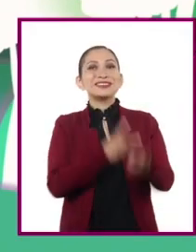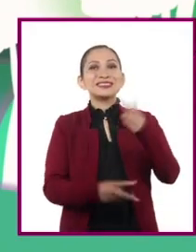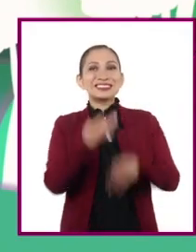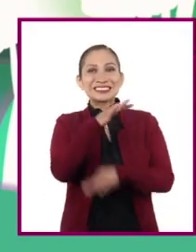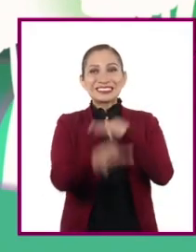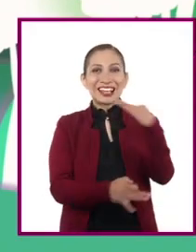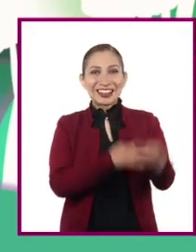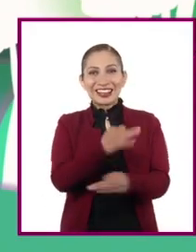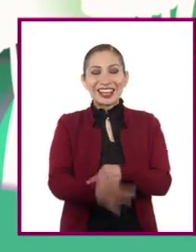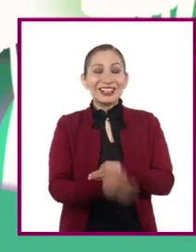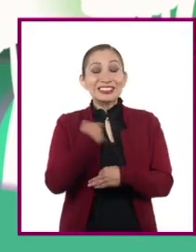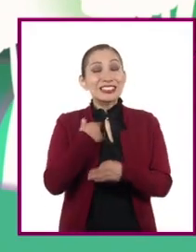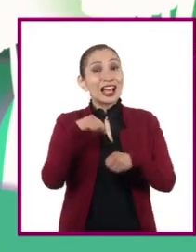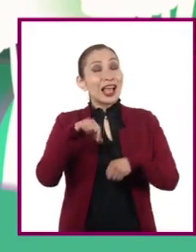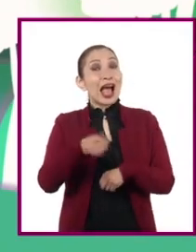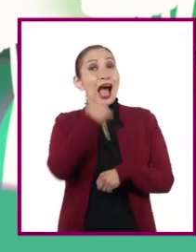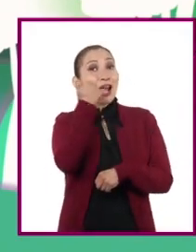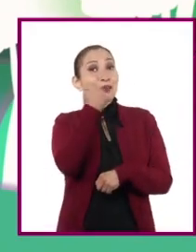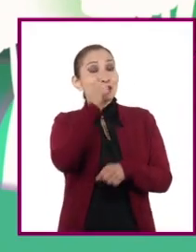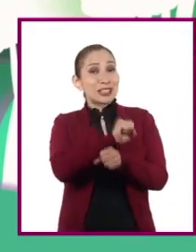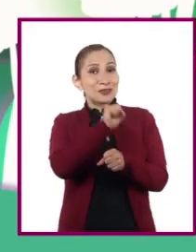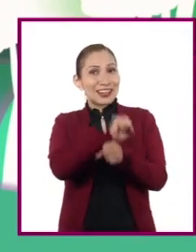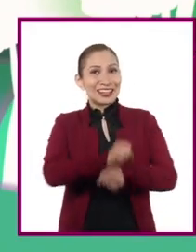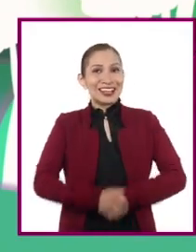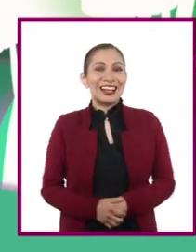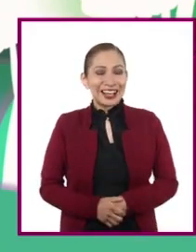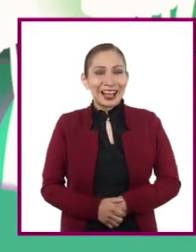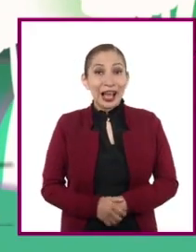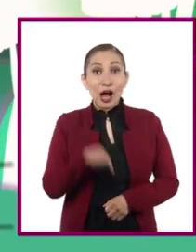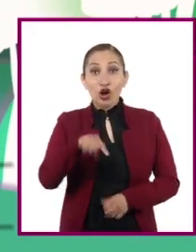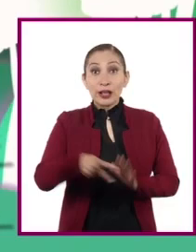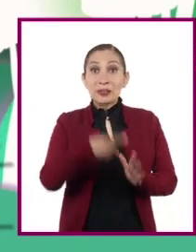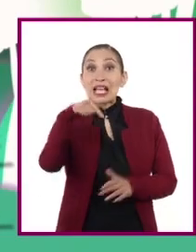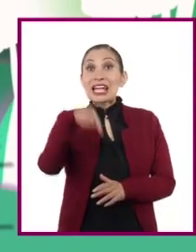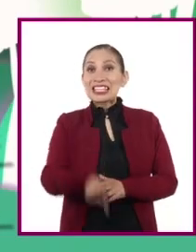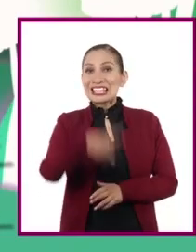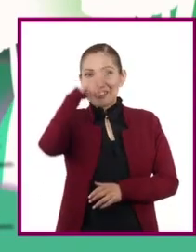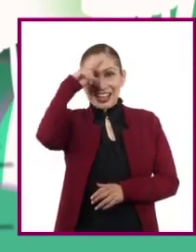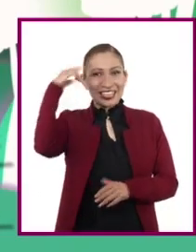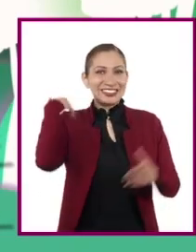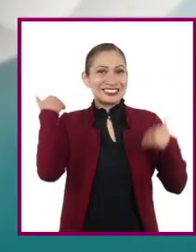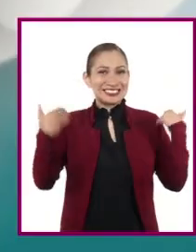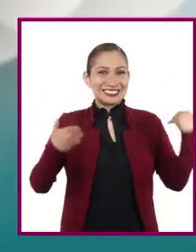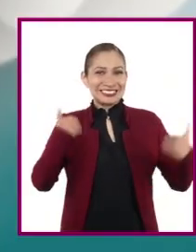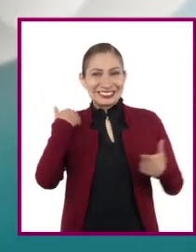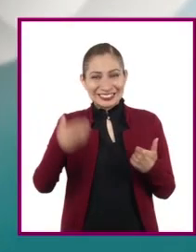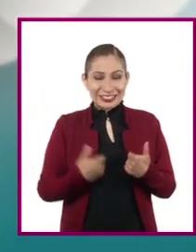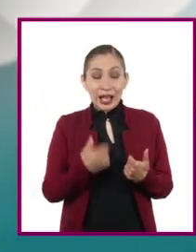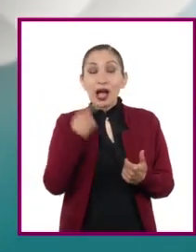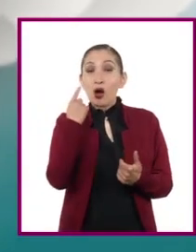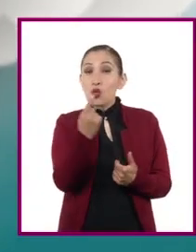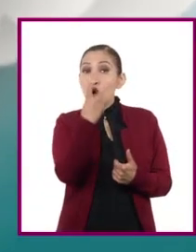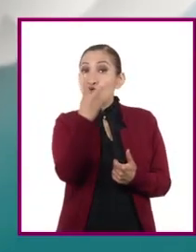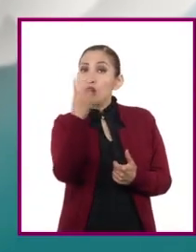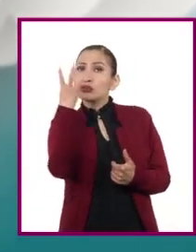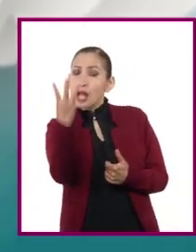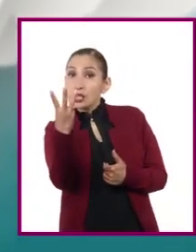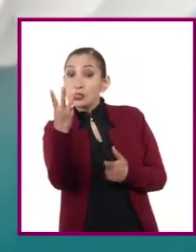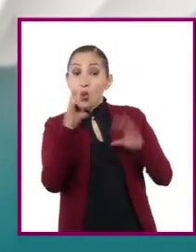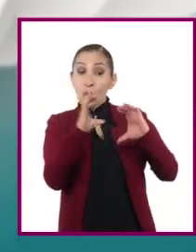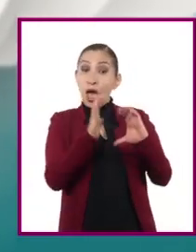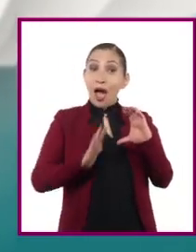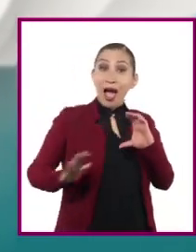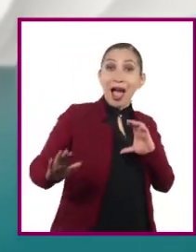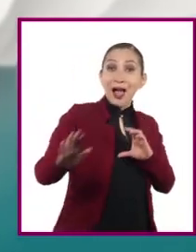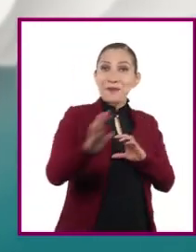Bienvenidas y bienvenidos sean estudiantes de secundaria a una emisión más de Verano Divertido. En 1, 2, 3 por el